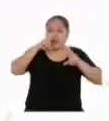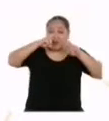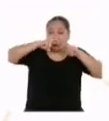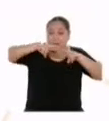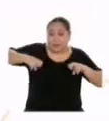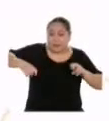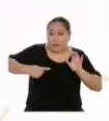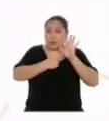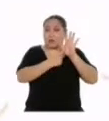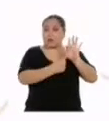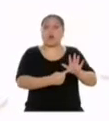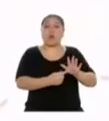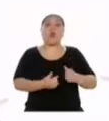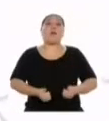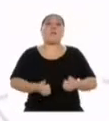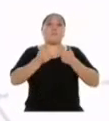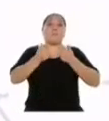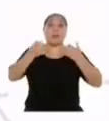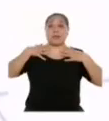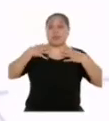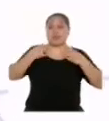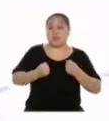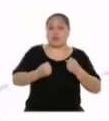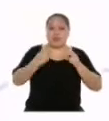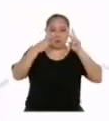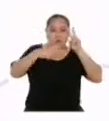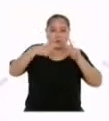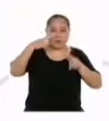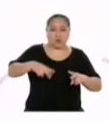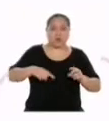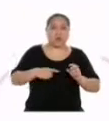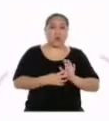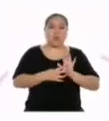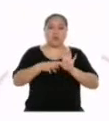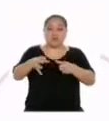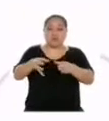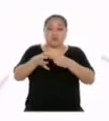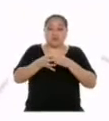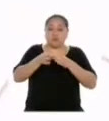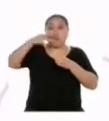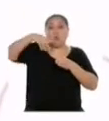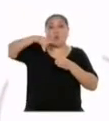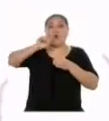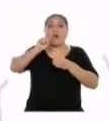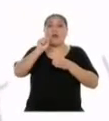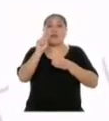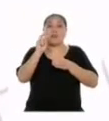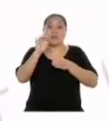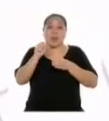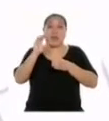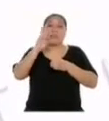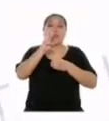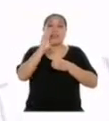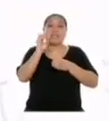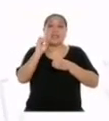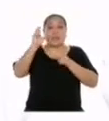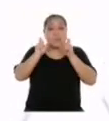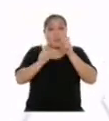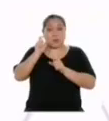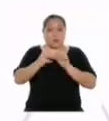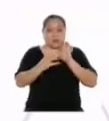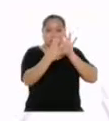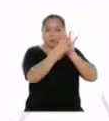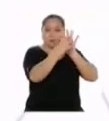hemos realizado sobre estilo de vida saludable, hemos tenido una muestra de 60 personas. Como se aprecia en el gráfico